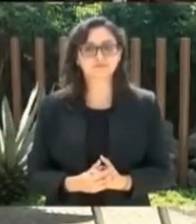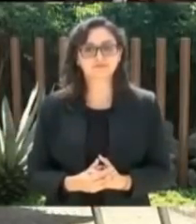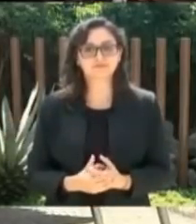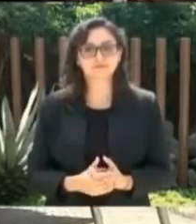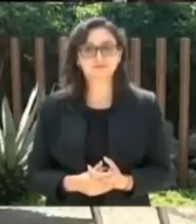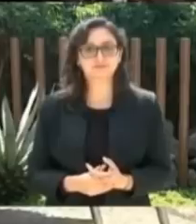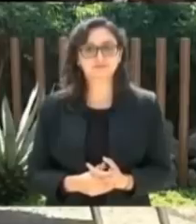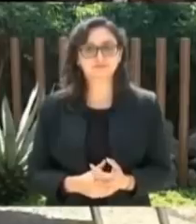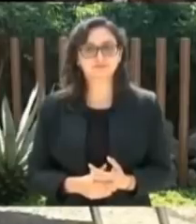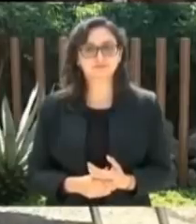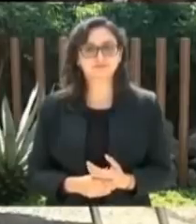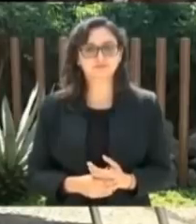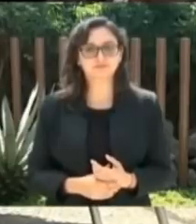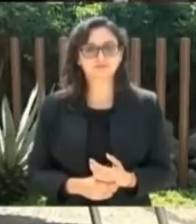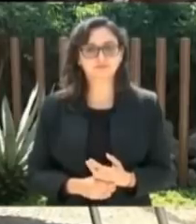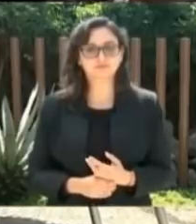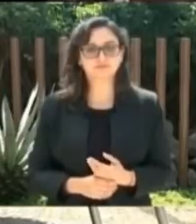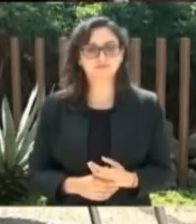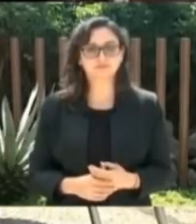Y